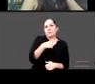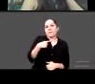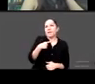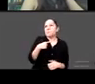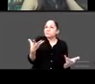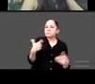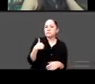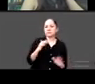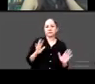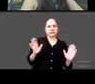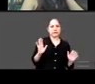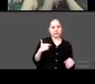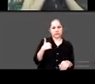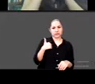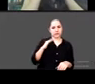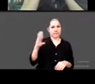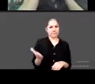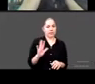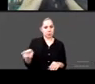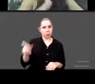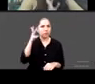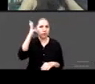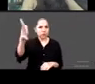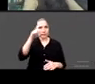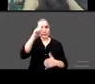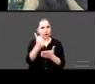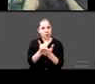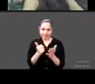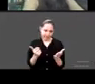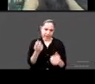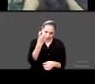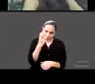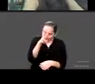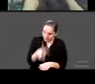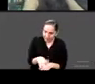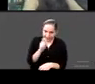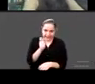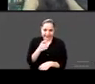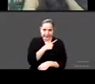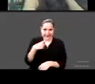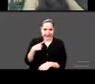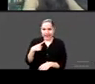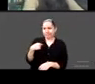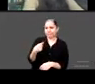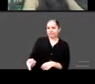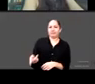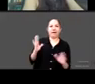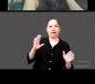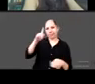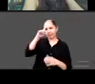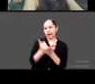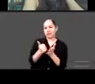preocupación de si se va a traumar o no se va a traumar. Eso debería ser suficiente para frenarnos. Pero si no es por eso, quedémonos con esta